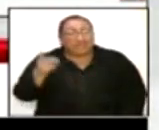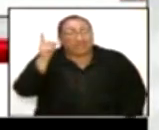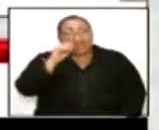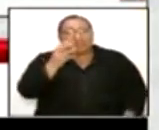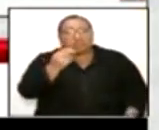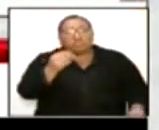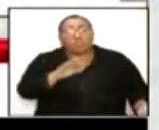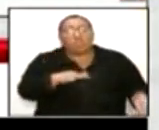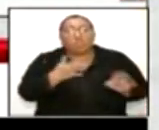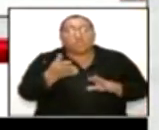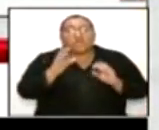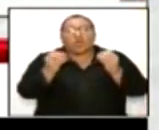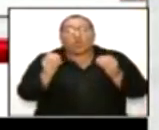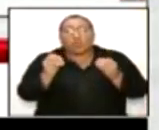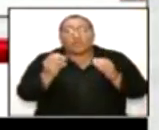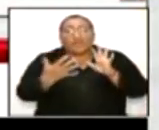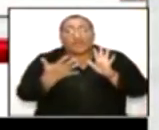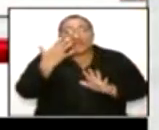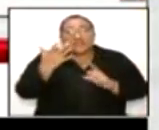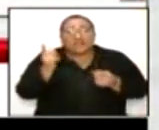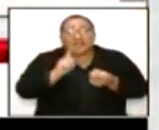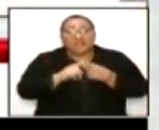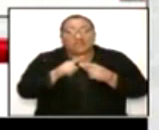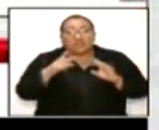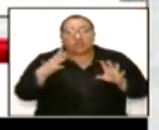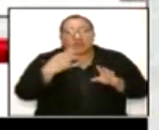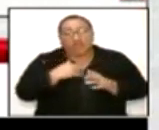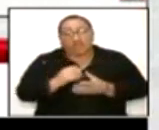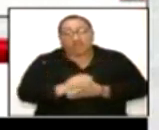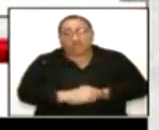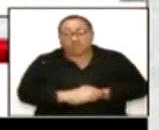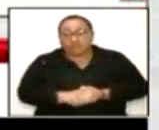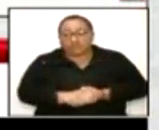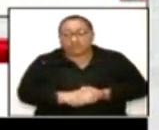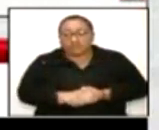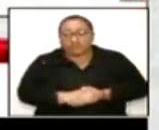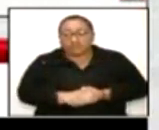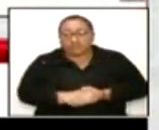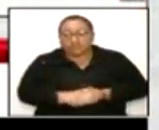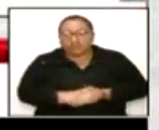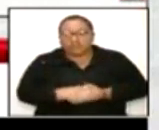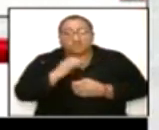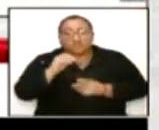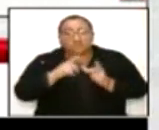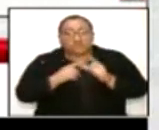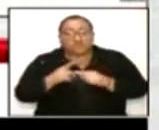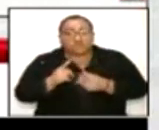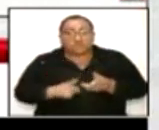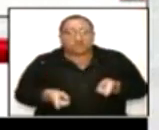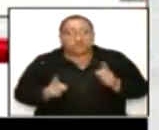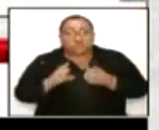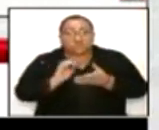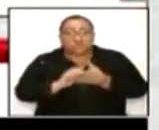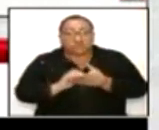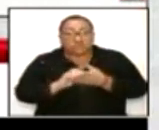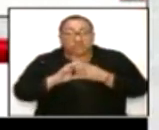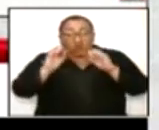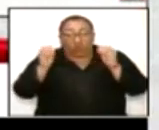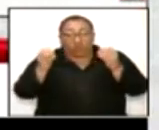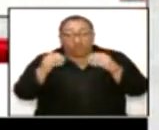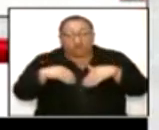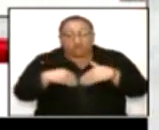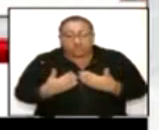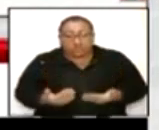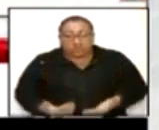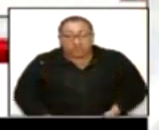muerte entre las adolescentes de 15 a 19 años de edad. Se advierte, por tanto, que cuanto más temprano se